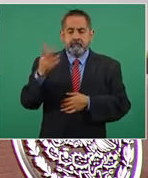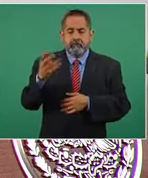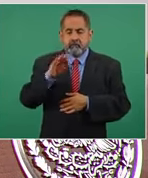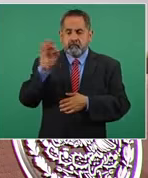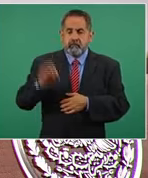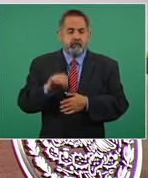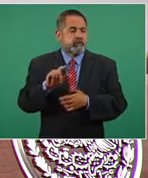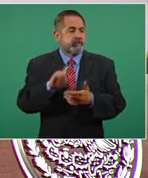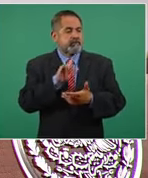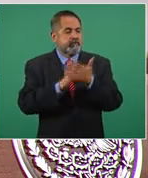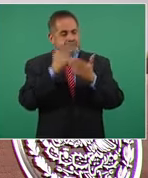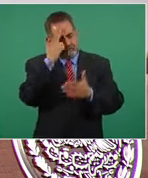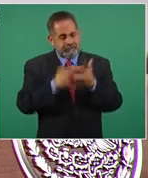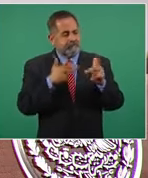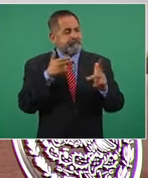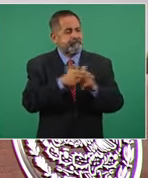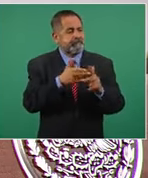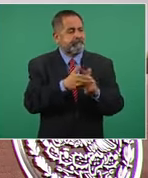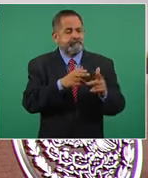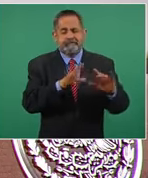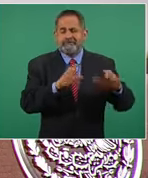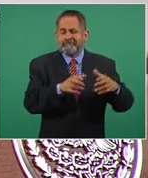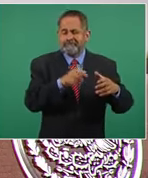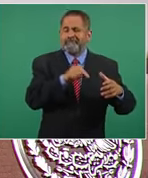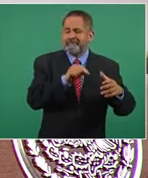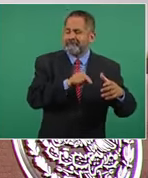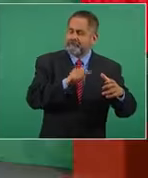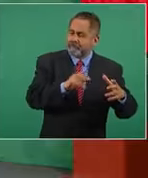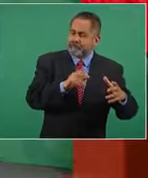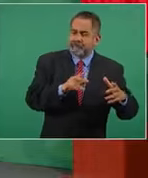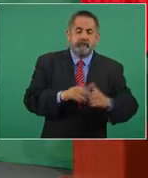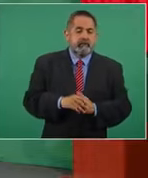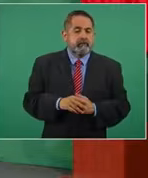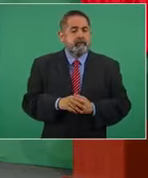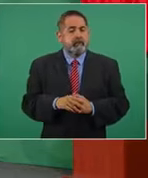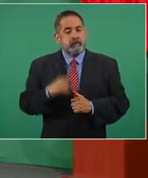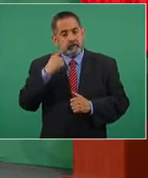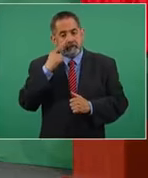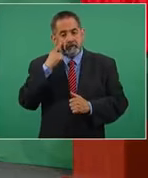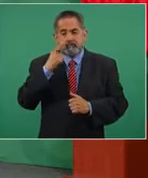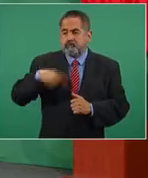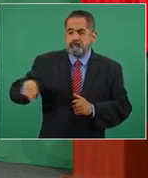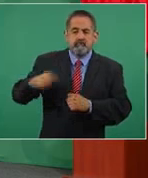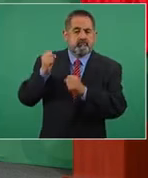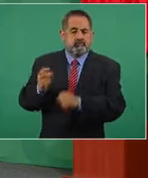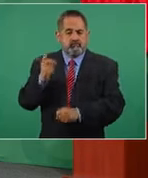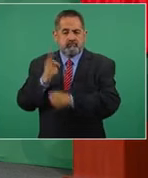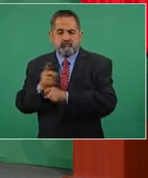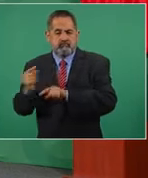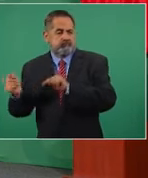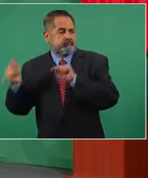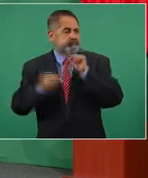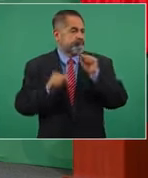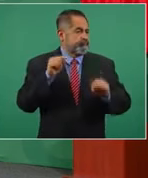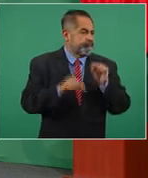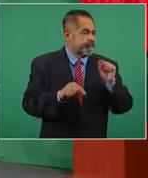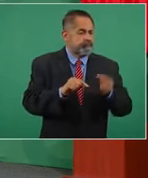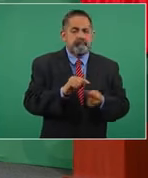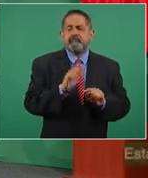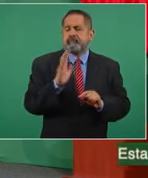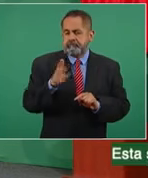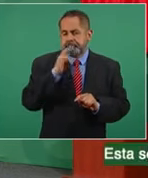26.4% del homicidio doloso del país. Las acciones de las fuerzas de seguridad han permitido